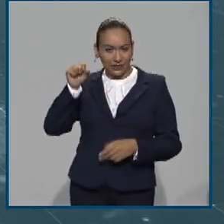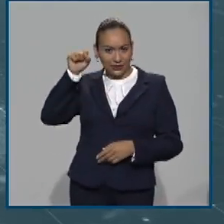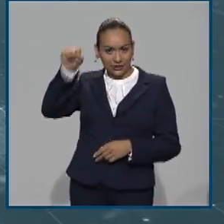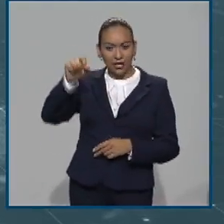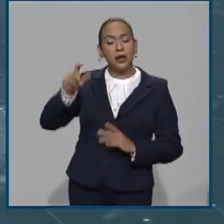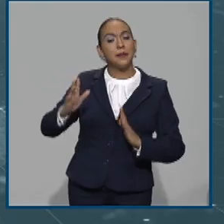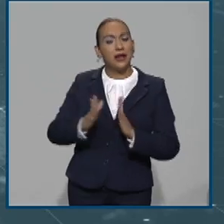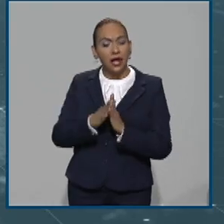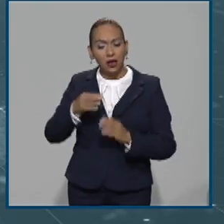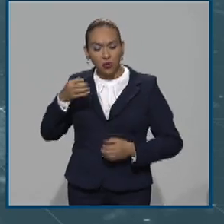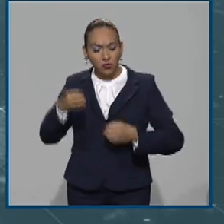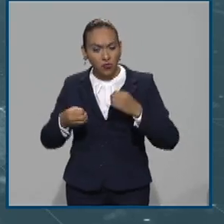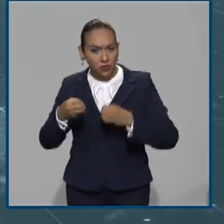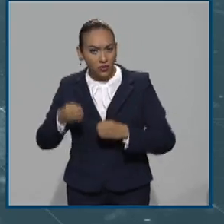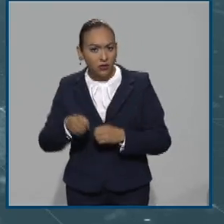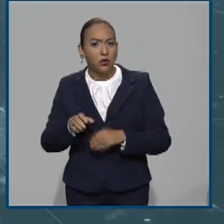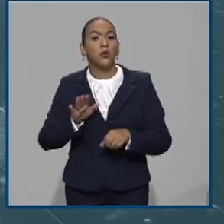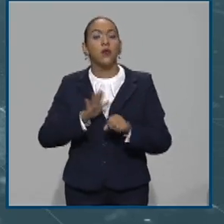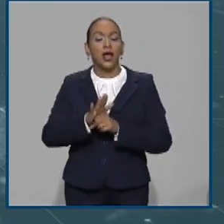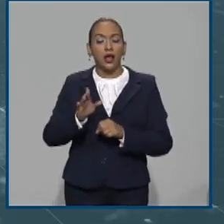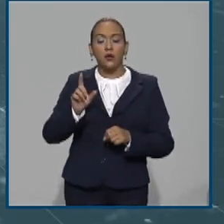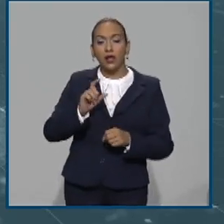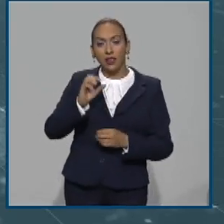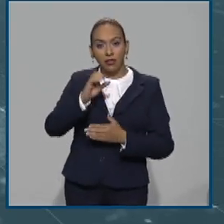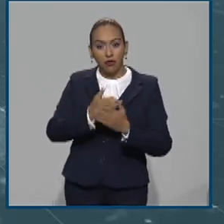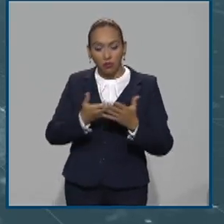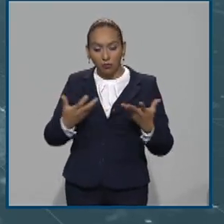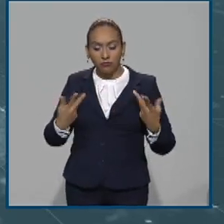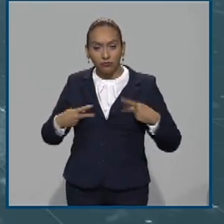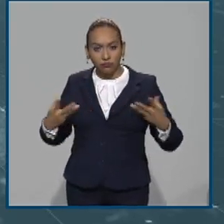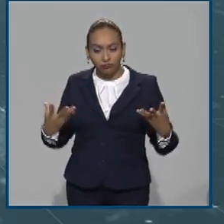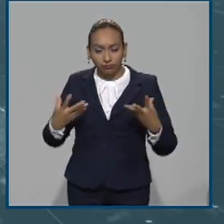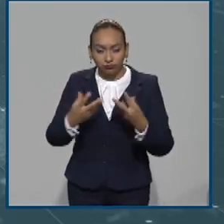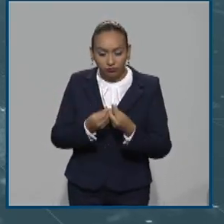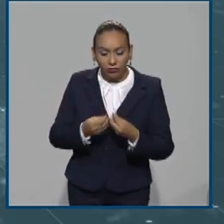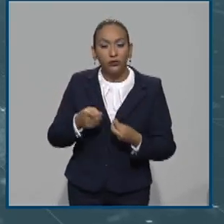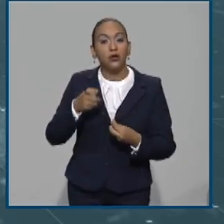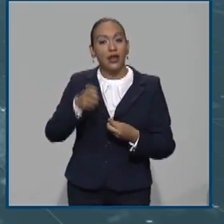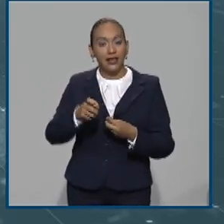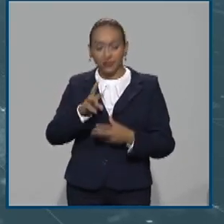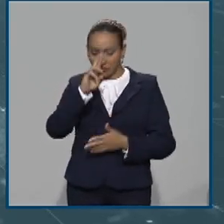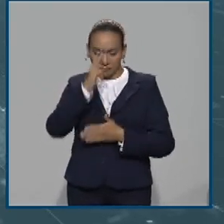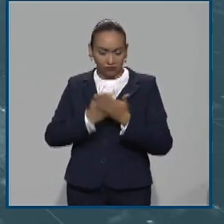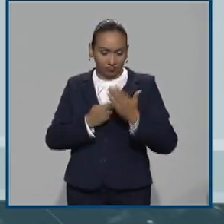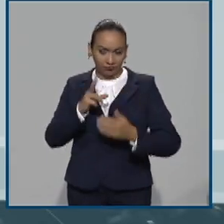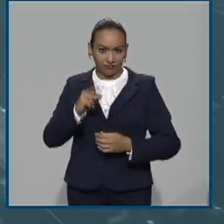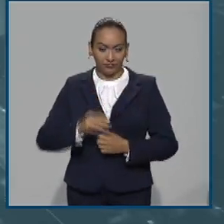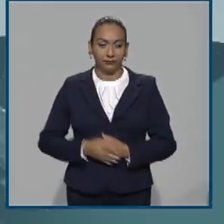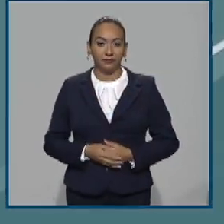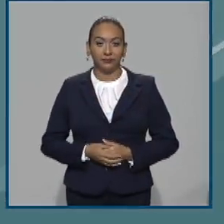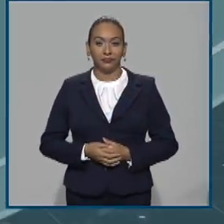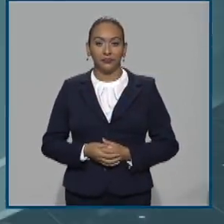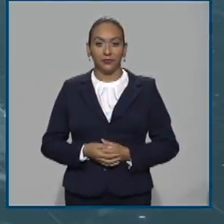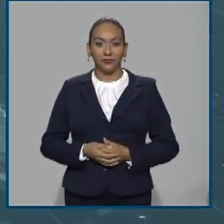en el juicio sobre la titularidad del contrato colectivo de trabajo, estableció la segunda sala.